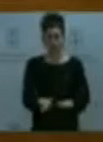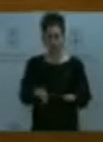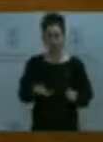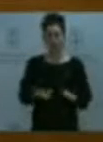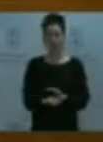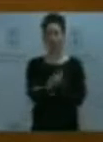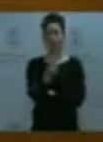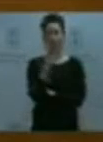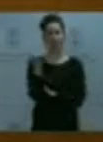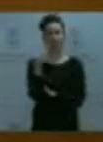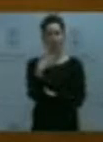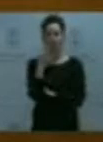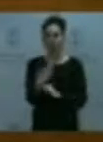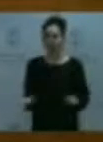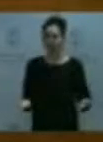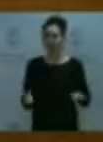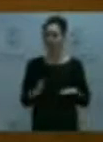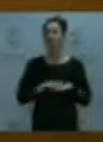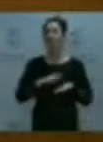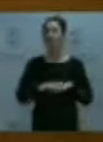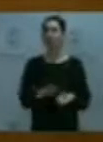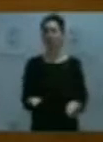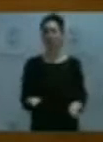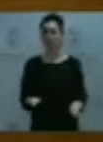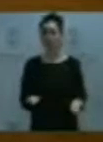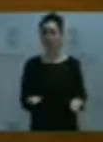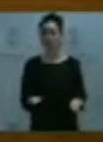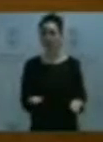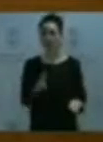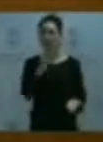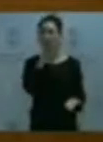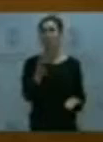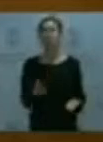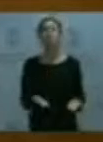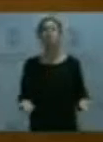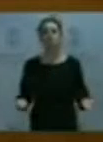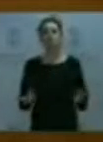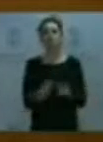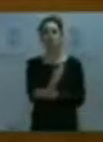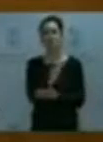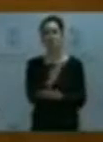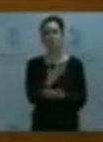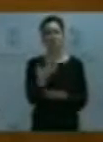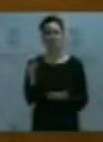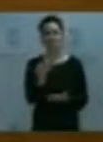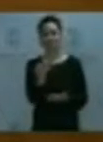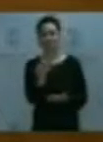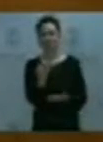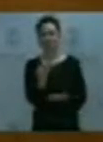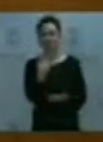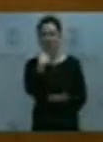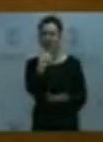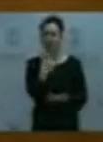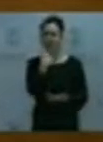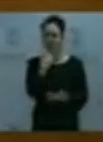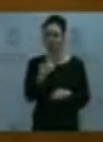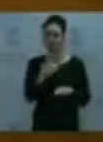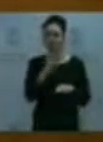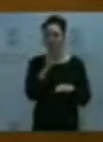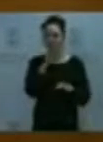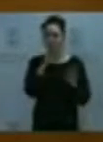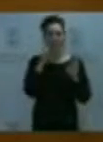Y ustedes dirán, ¿y por qué razón será? Porque tendrá que haber una razón para no hacer nada de forma recurrente. Bueno,